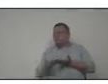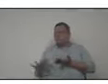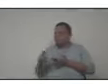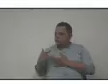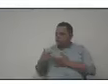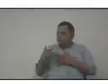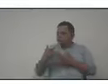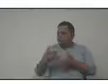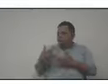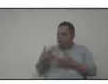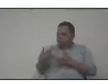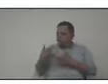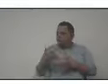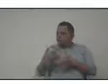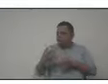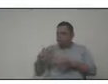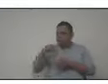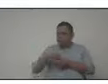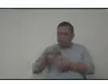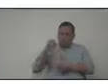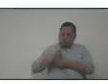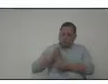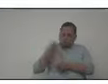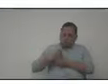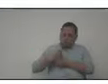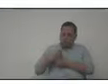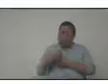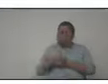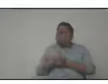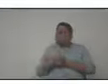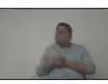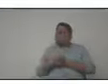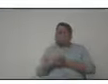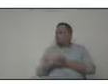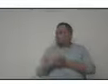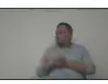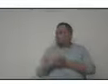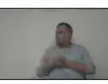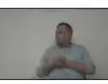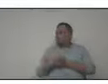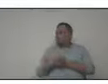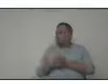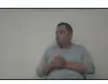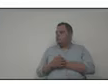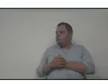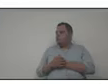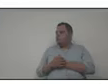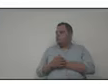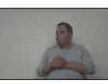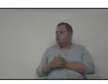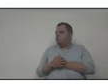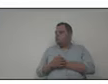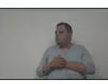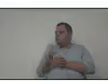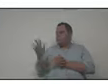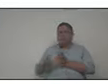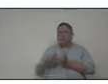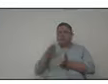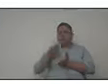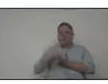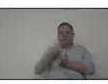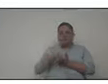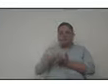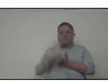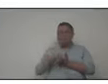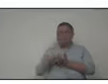tienen consiguen un trabajo y entonces pasa al régimen contributivo. O